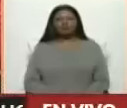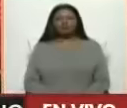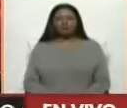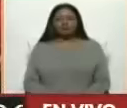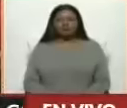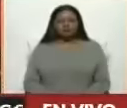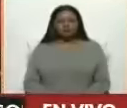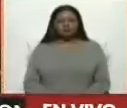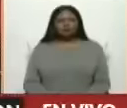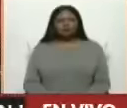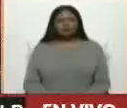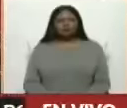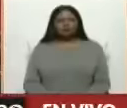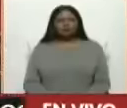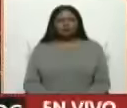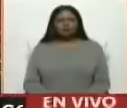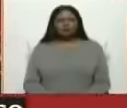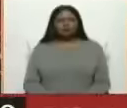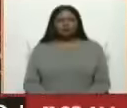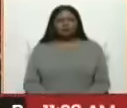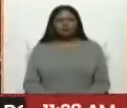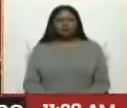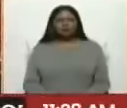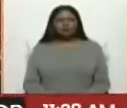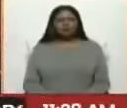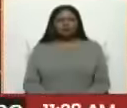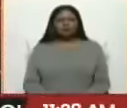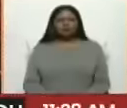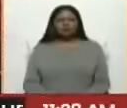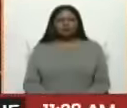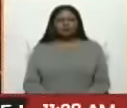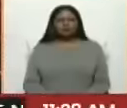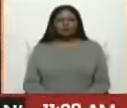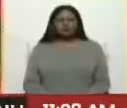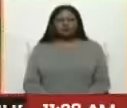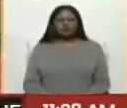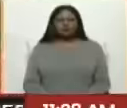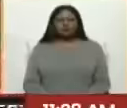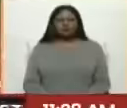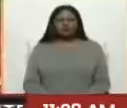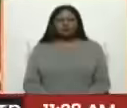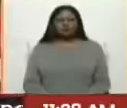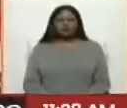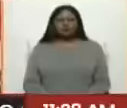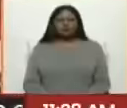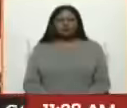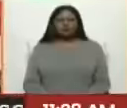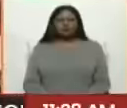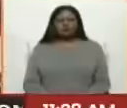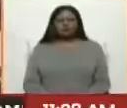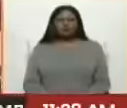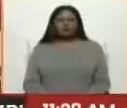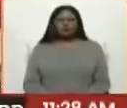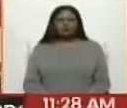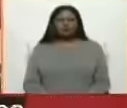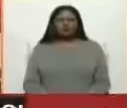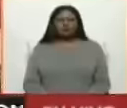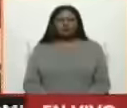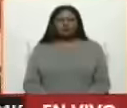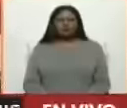los soldados a la batalla, los enemigos de la patria que se vayan. Chávez son